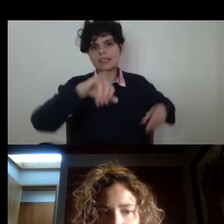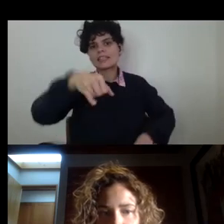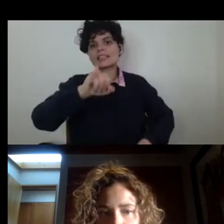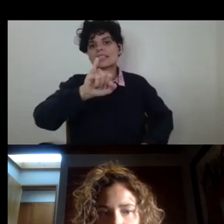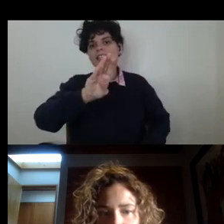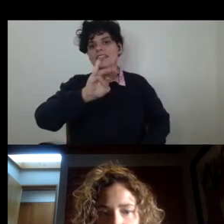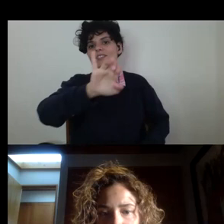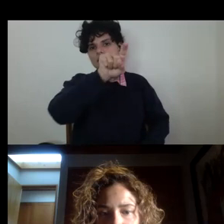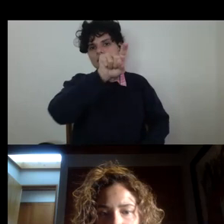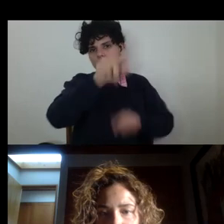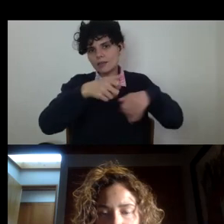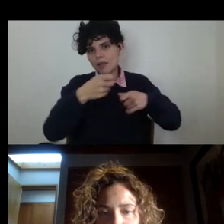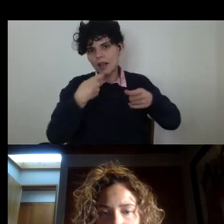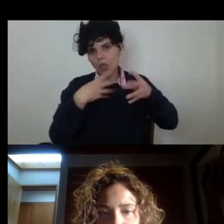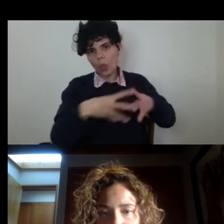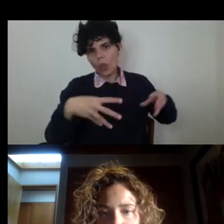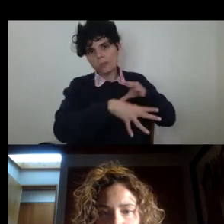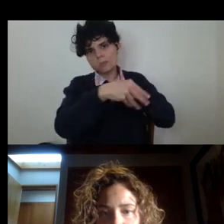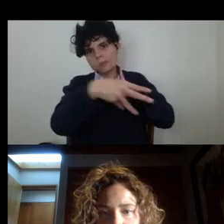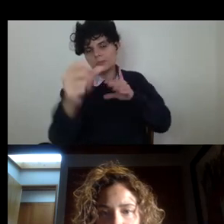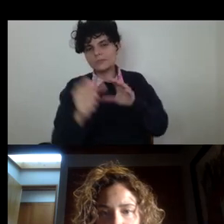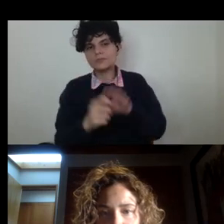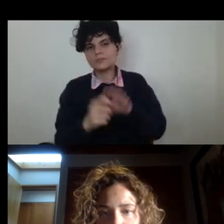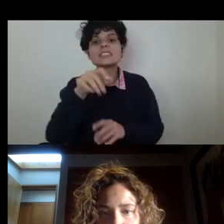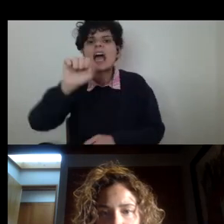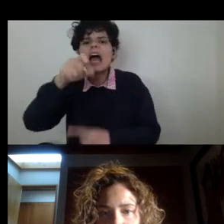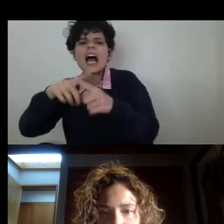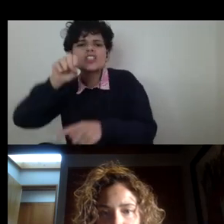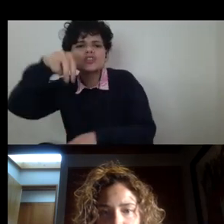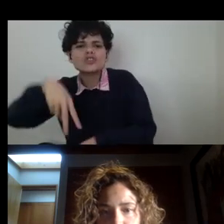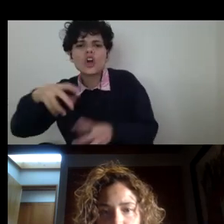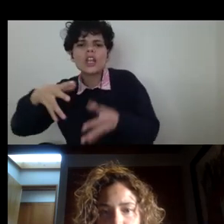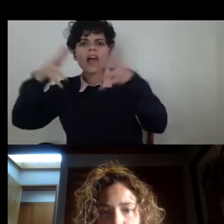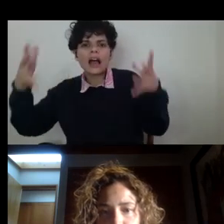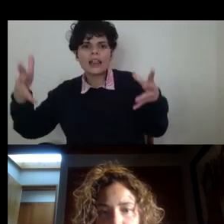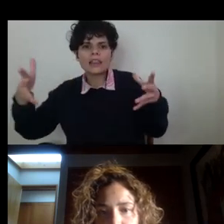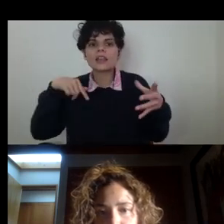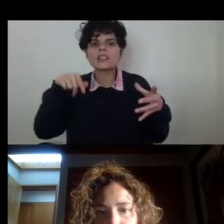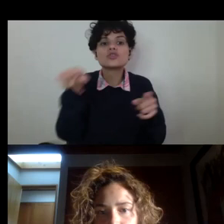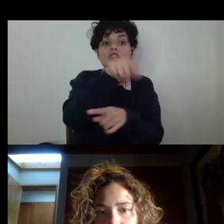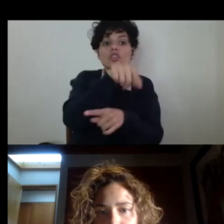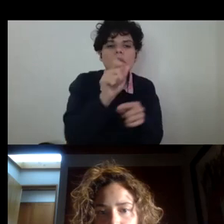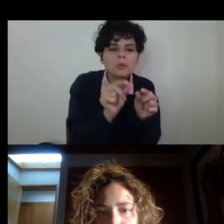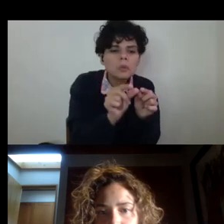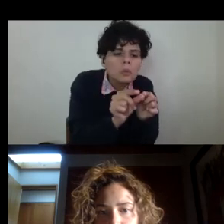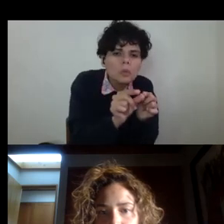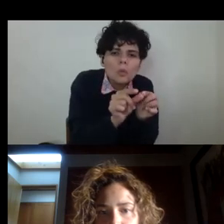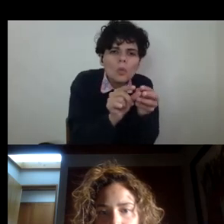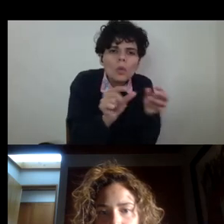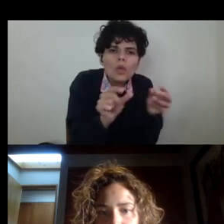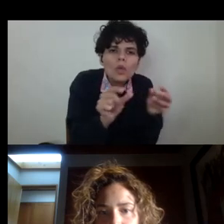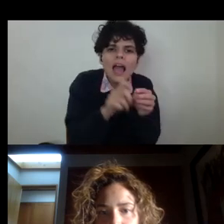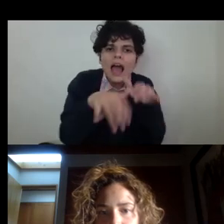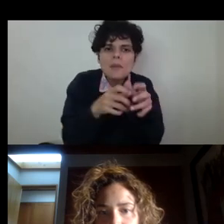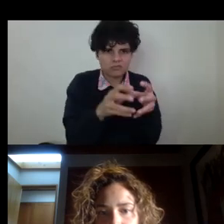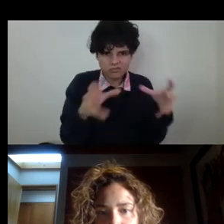metros de largo, ahí la tienen. Y el axón gigante este es un animal muy primitivo y conduce el potencial de